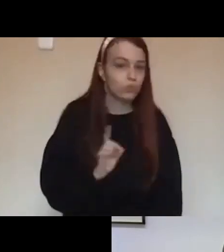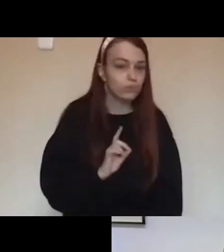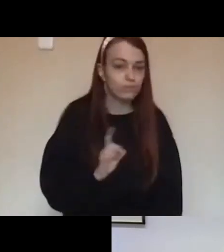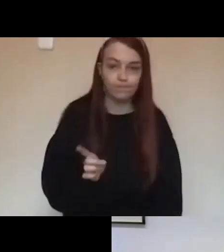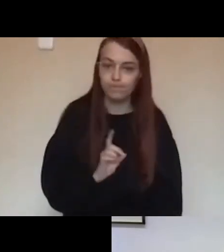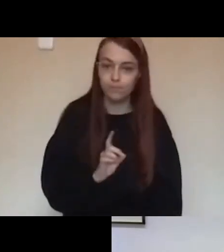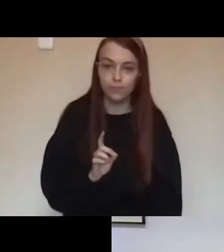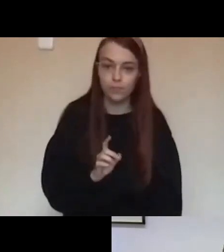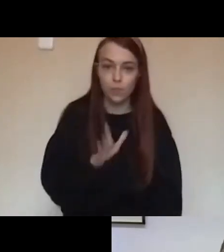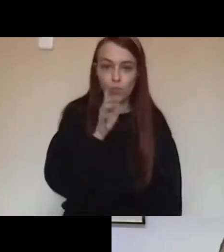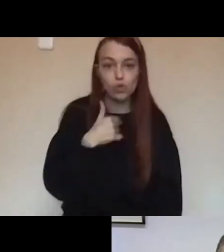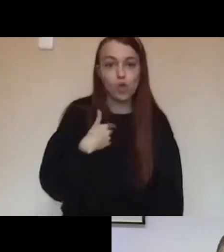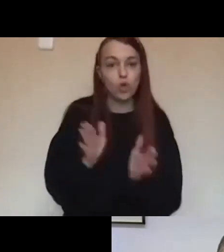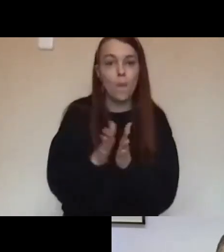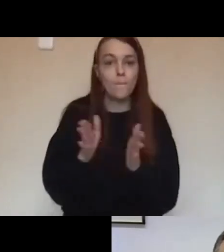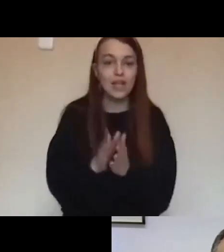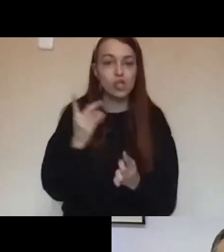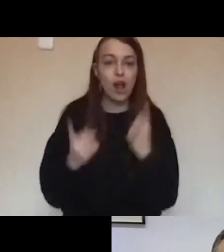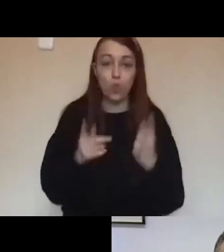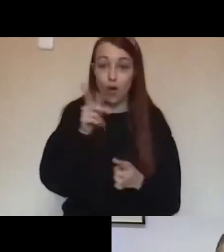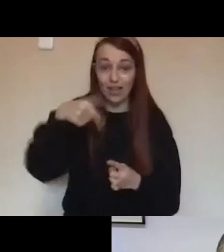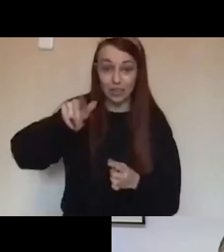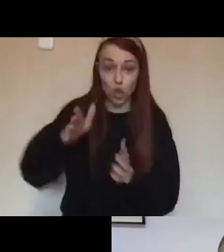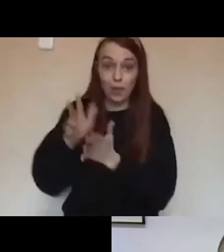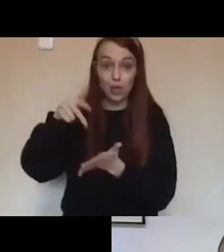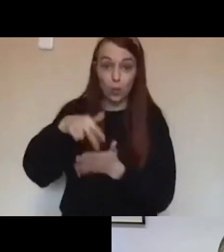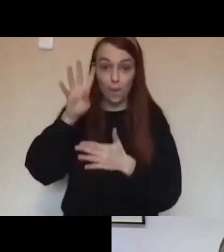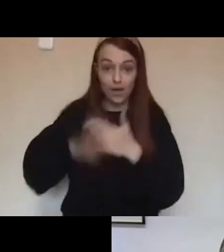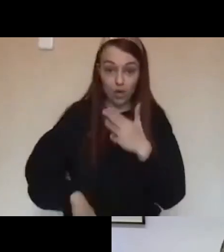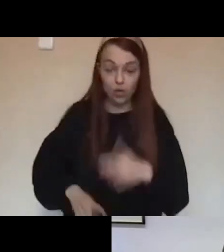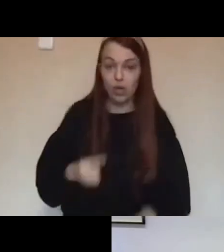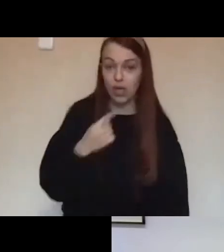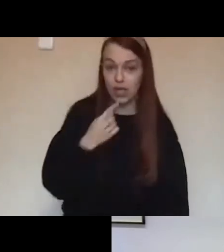Lo he hablado con algunos compañeros en Barcelona y sé que